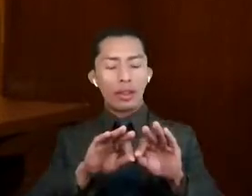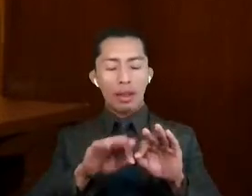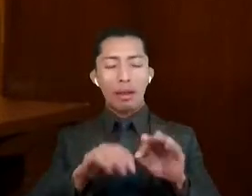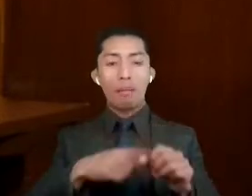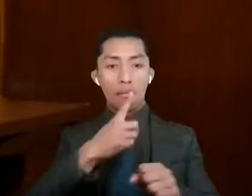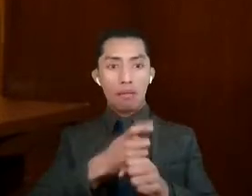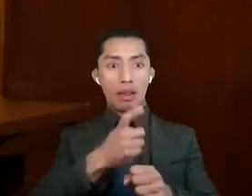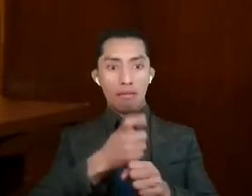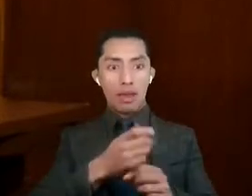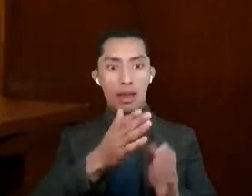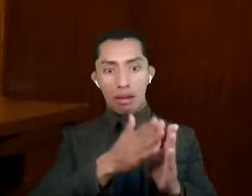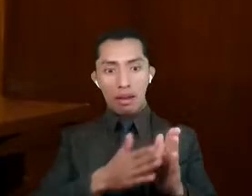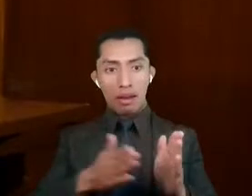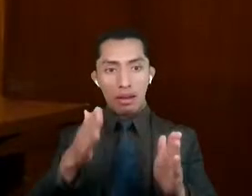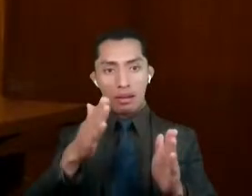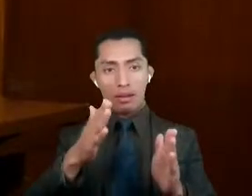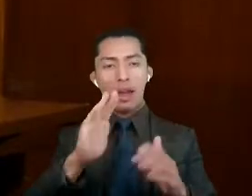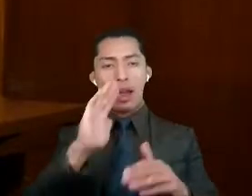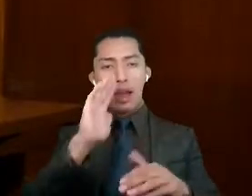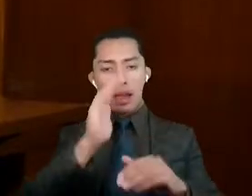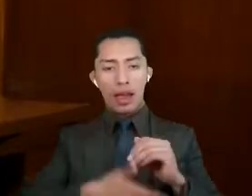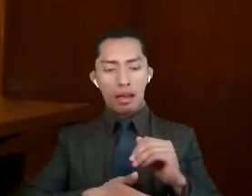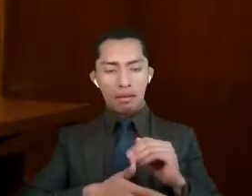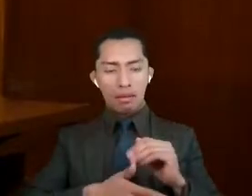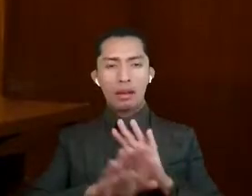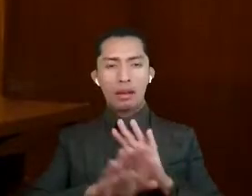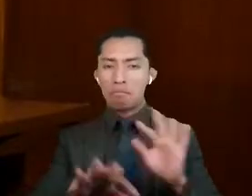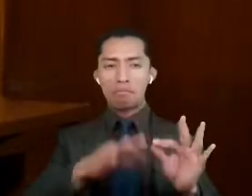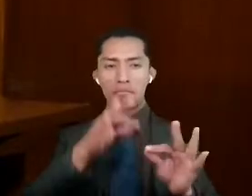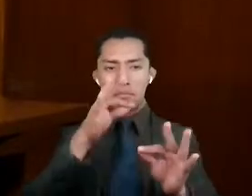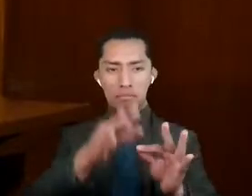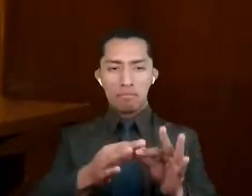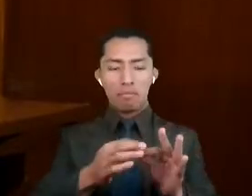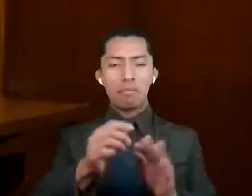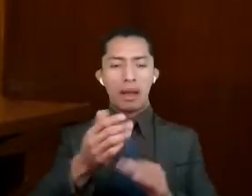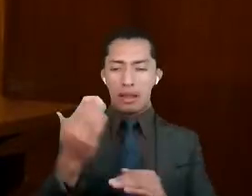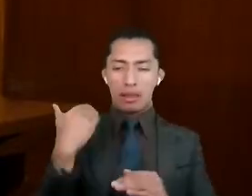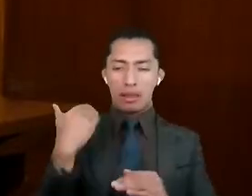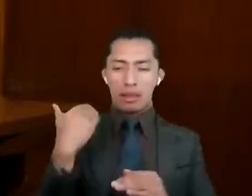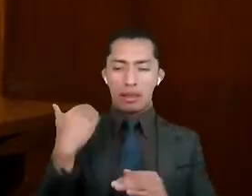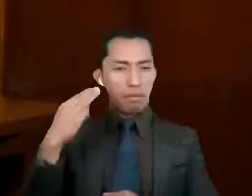este proyecto se concluyó en tiempo y forma en el mes de marzo.